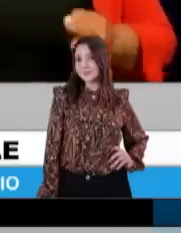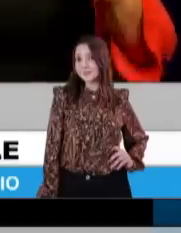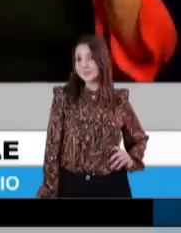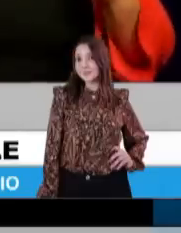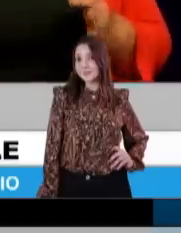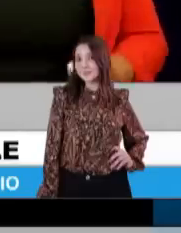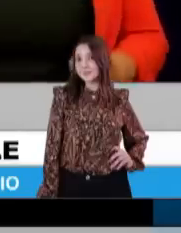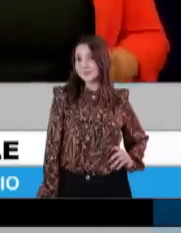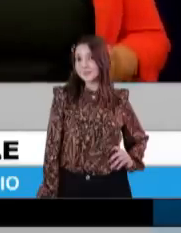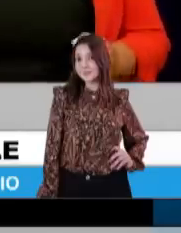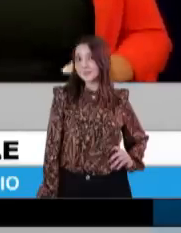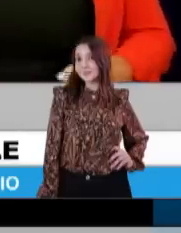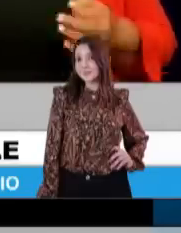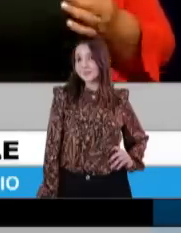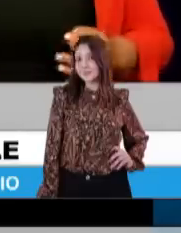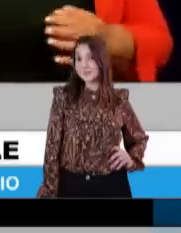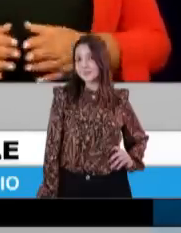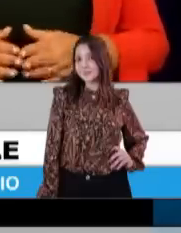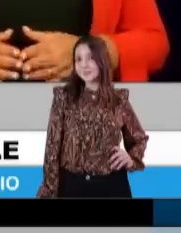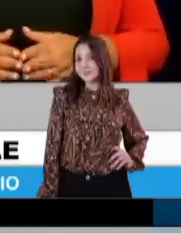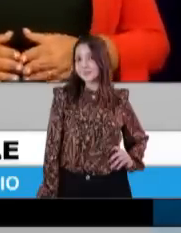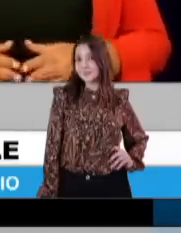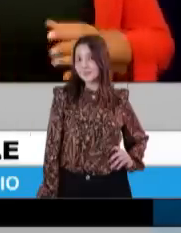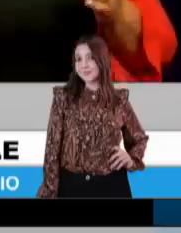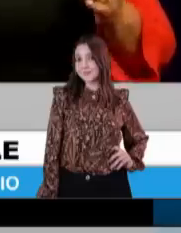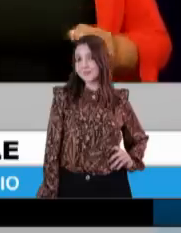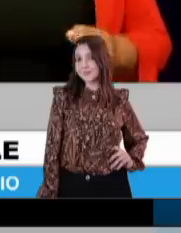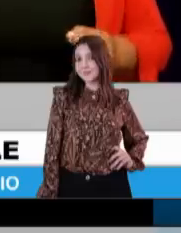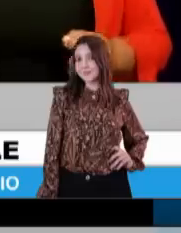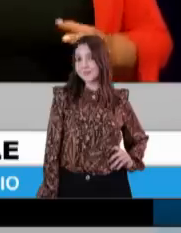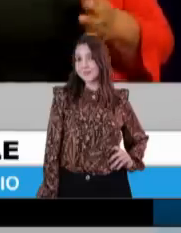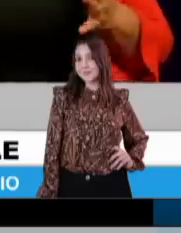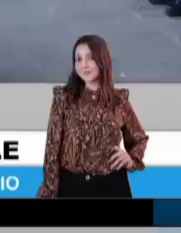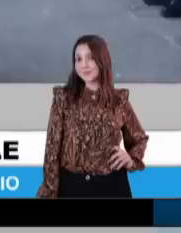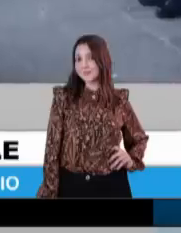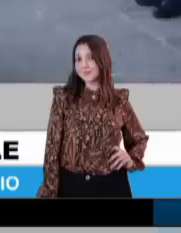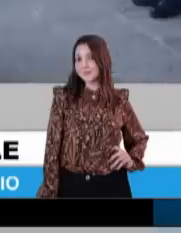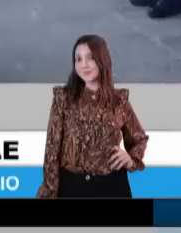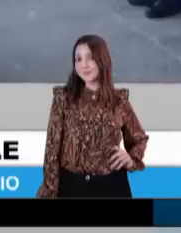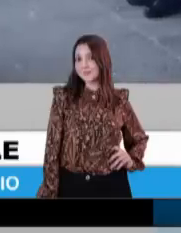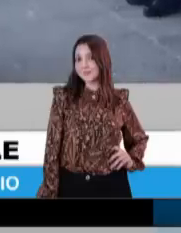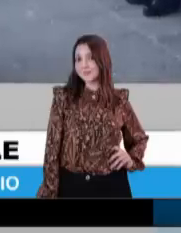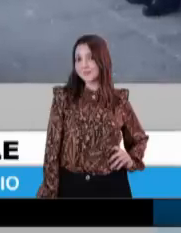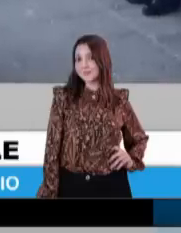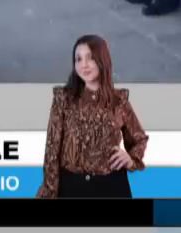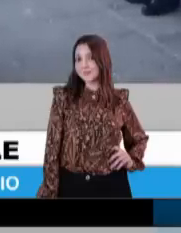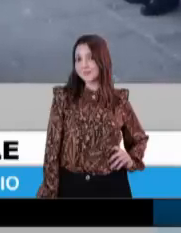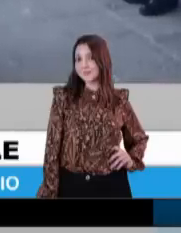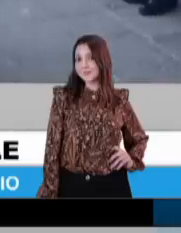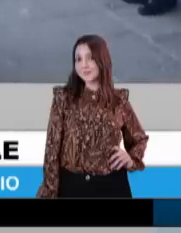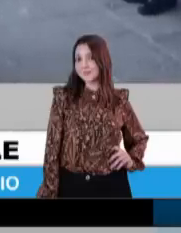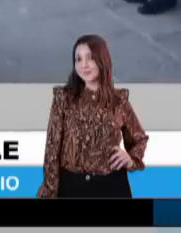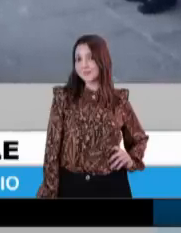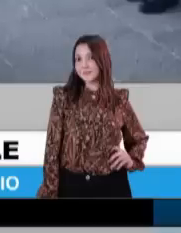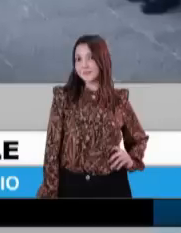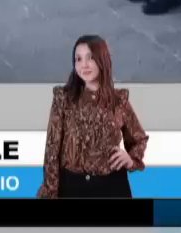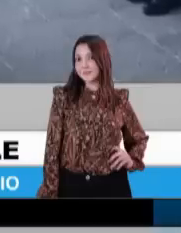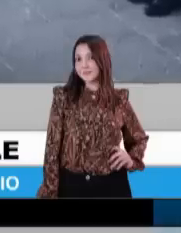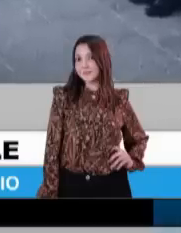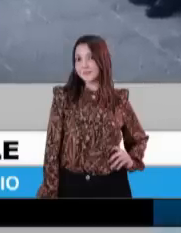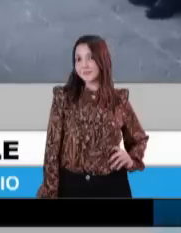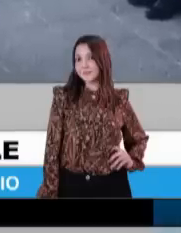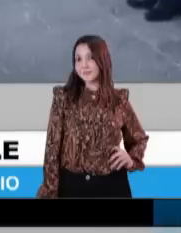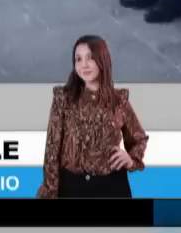material en mayo y no lo comunicaron, gravísimo, o no se dieron cuenta hasta que los hackeadores lo dijeron en